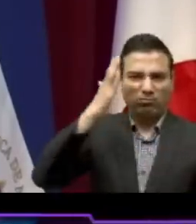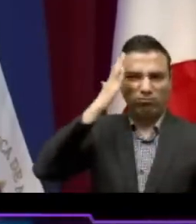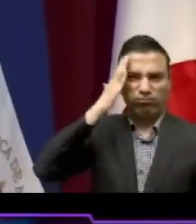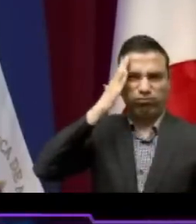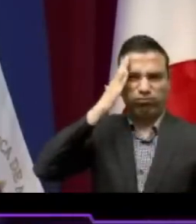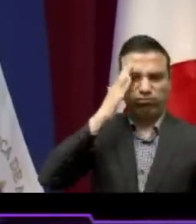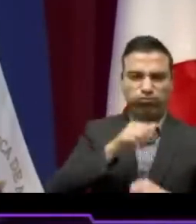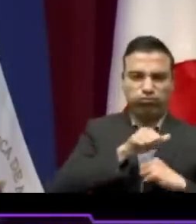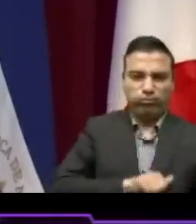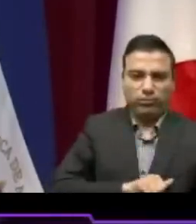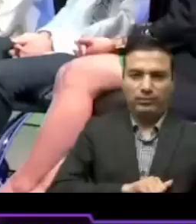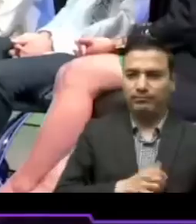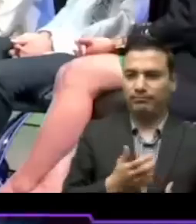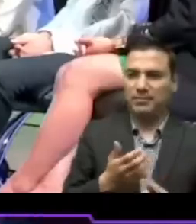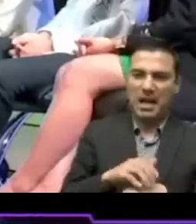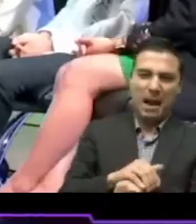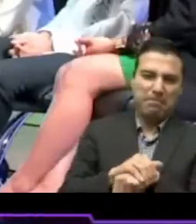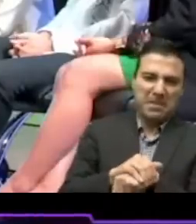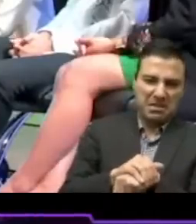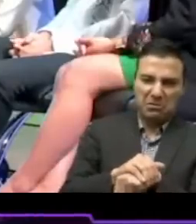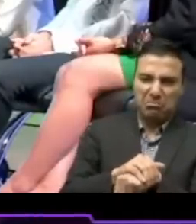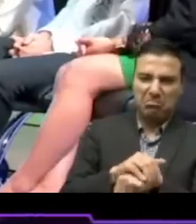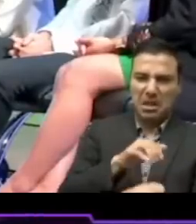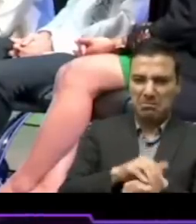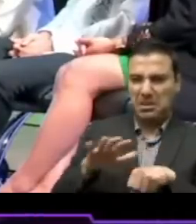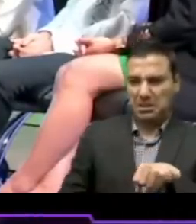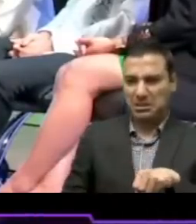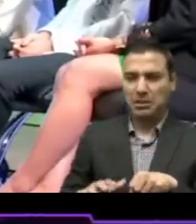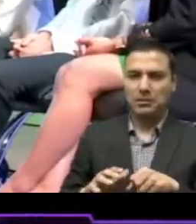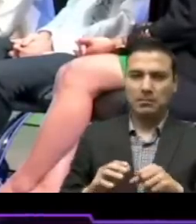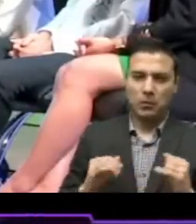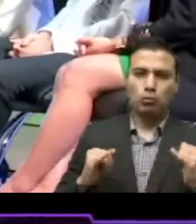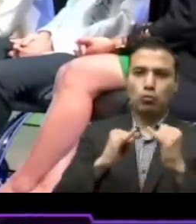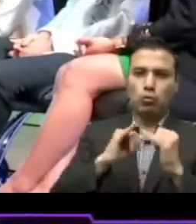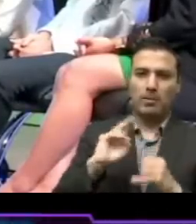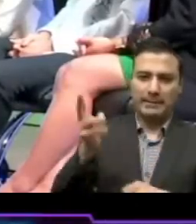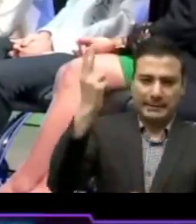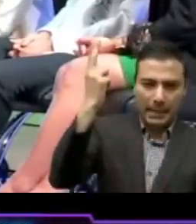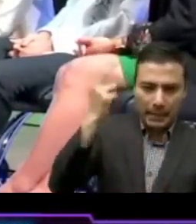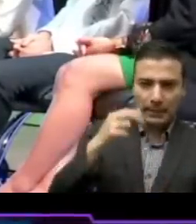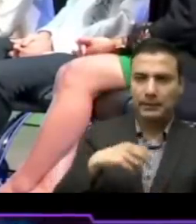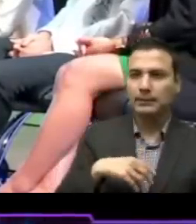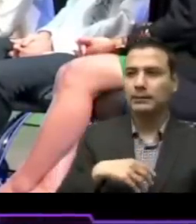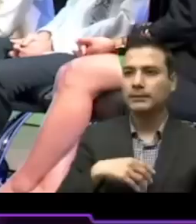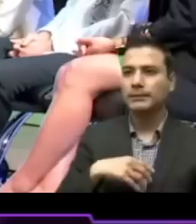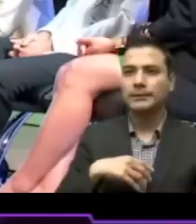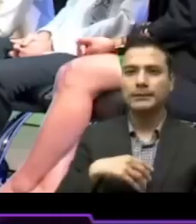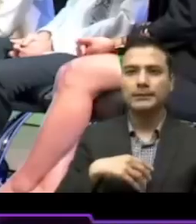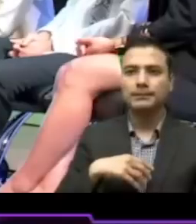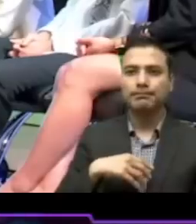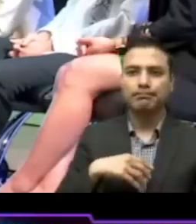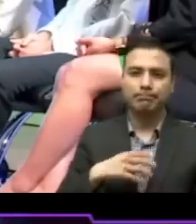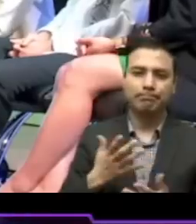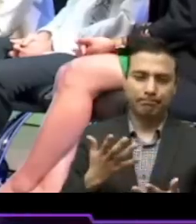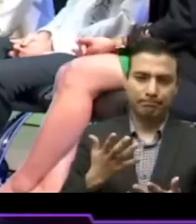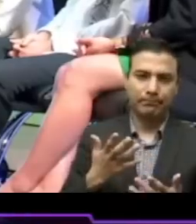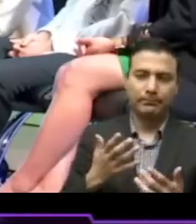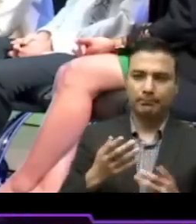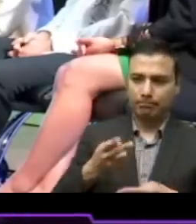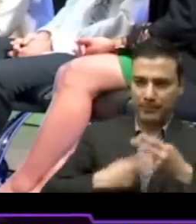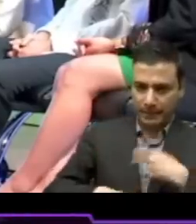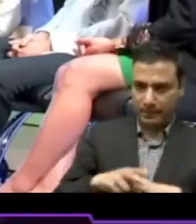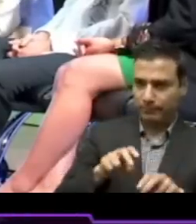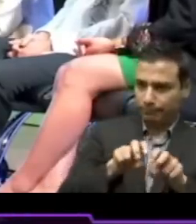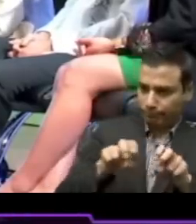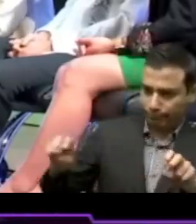Amigas y amigos todos de las instituciones académicas y públicas que aquí están